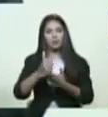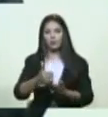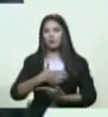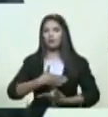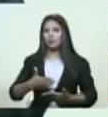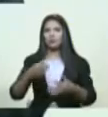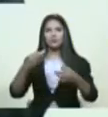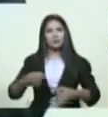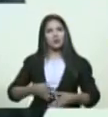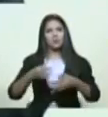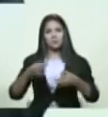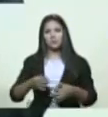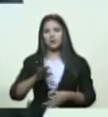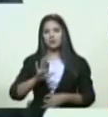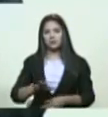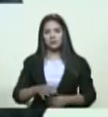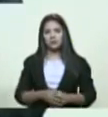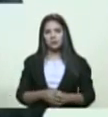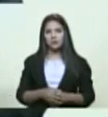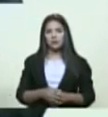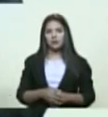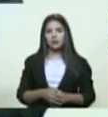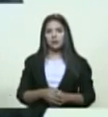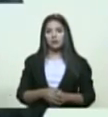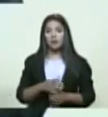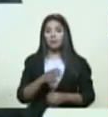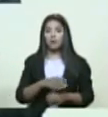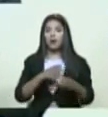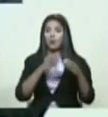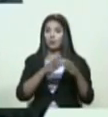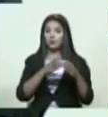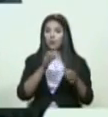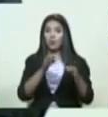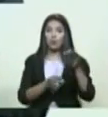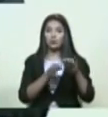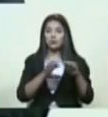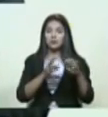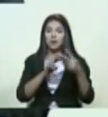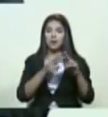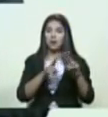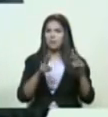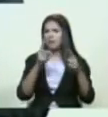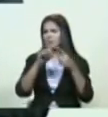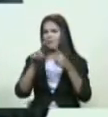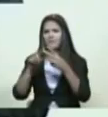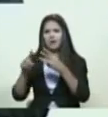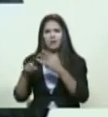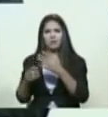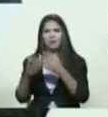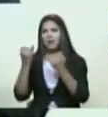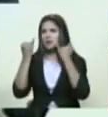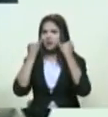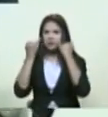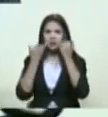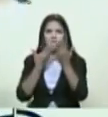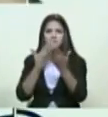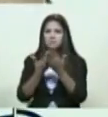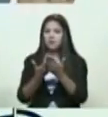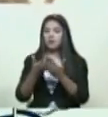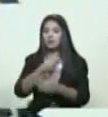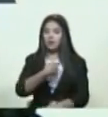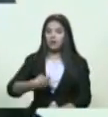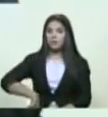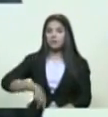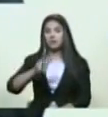ser. No solo para la Comisión para la Justicia y la Verdad, sino todas las iniciativas que se adelanten desde la Presidencia de